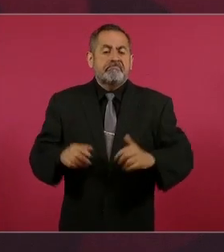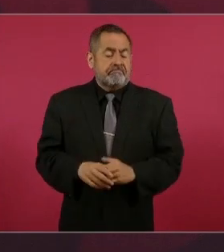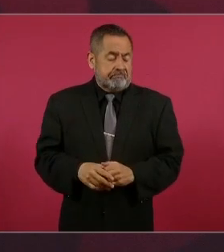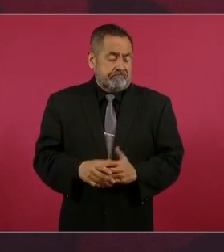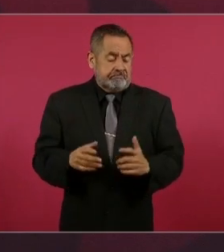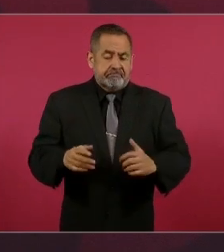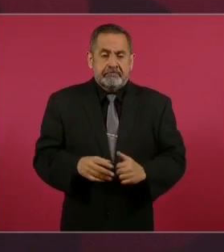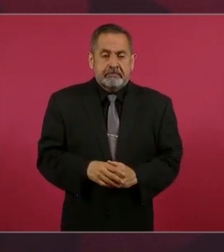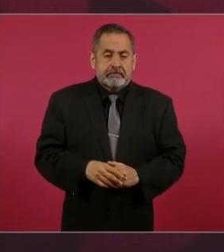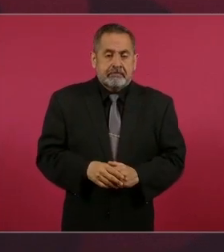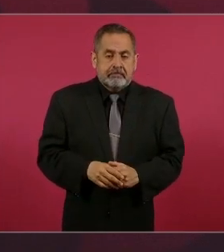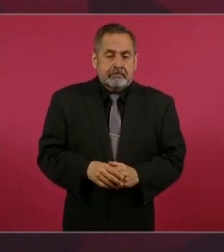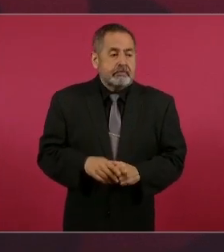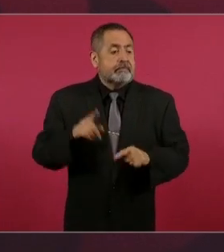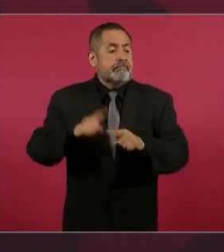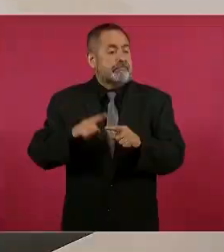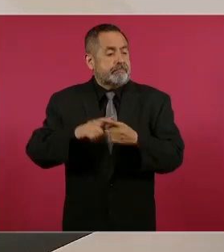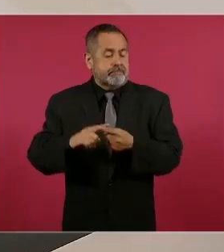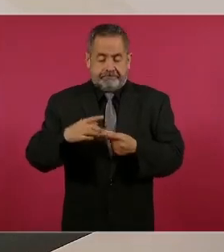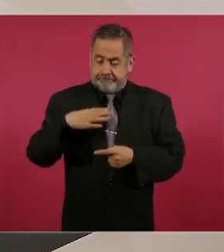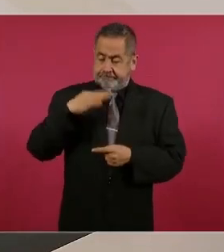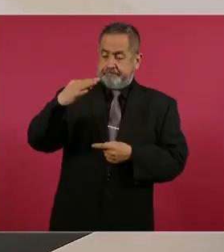Porque nos apoyó el pueblo,